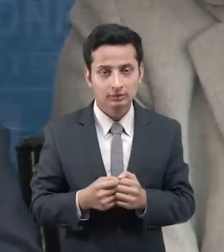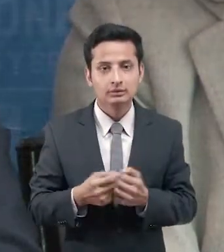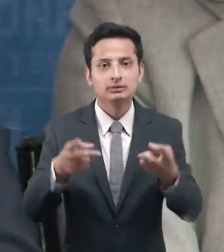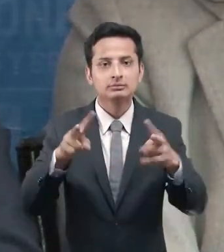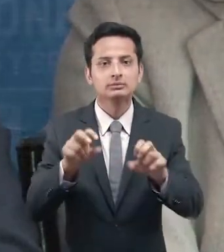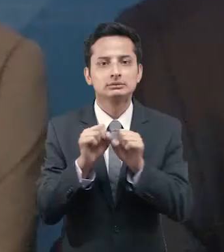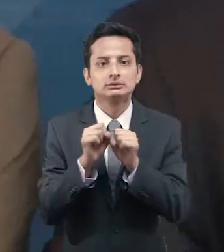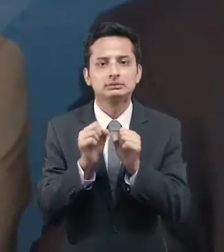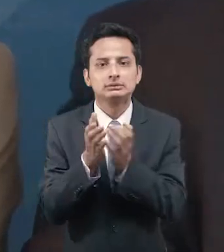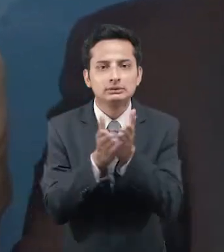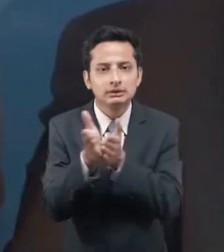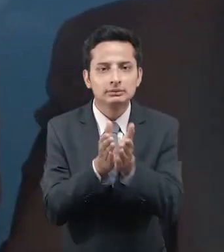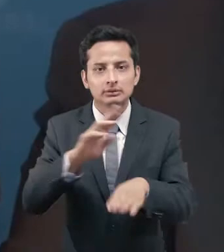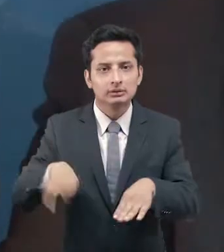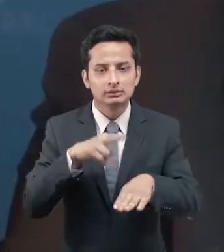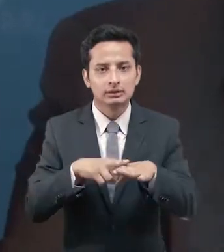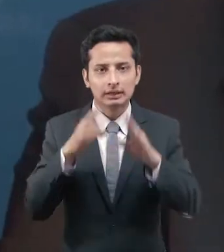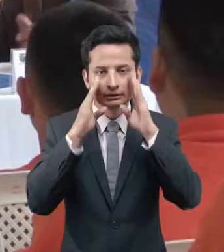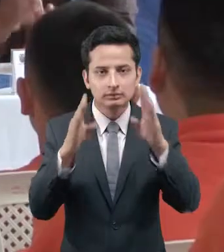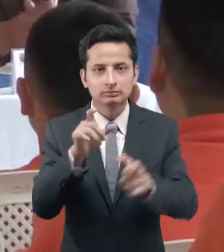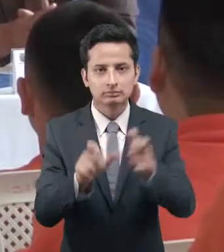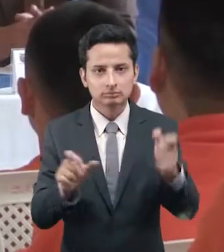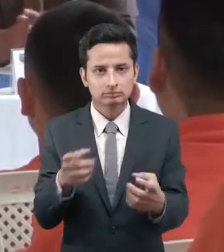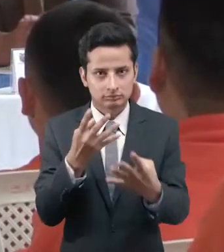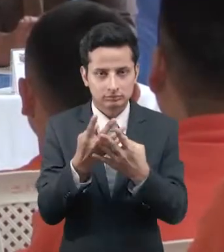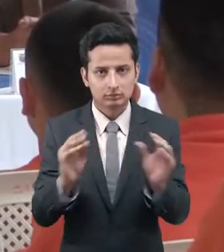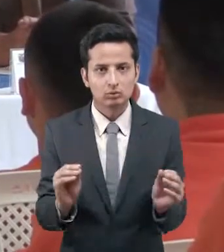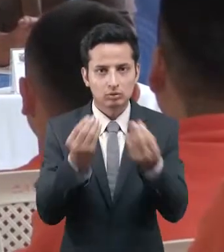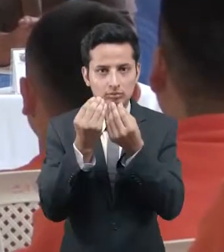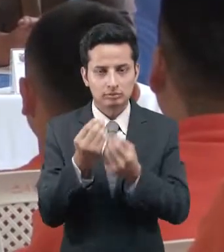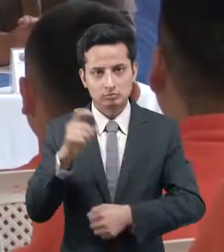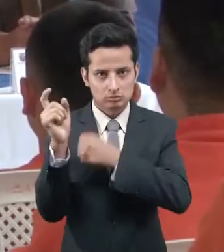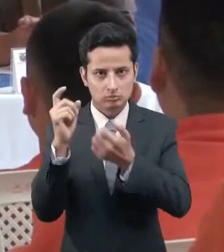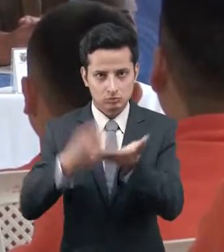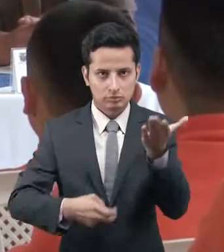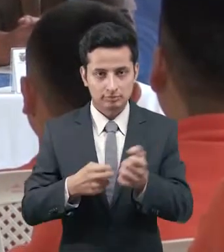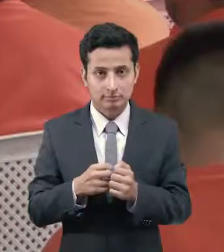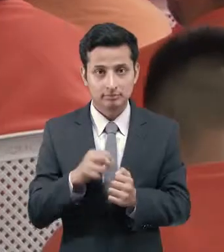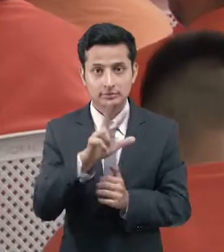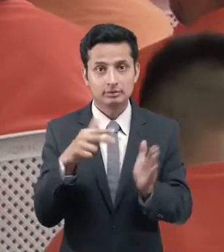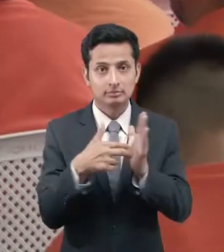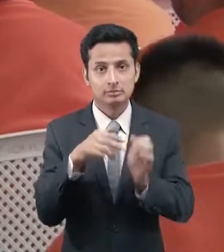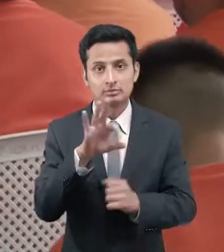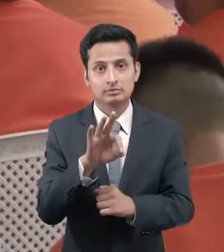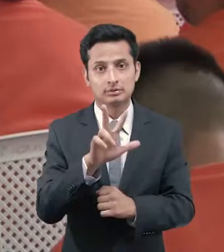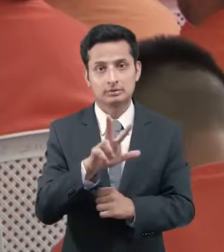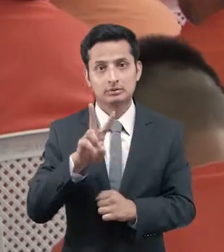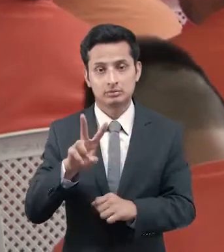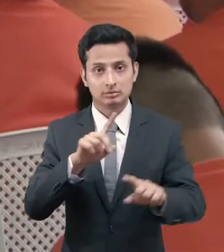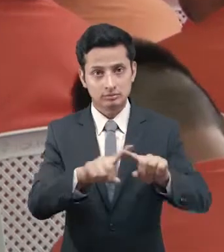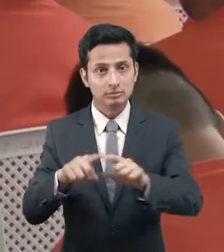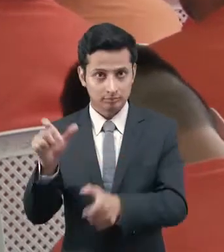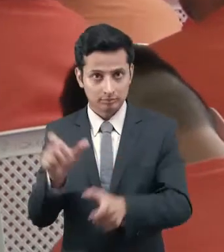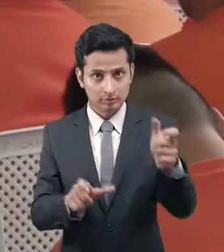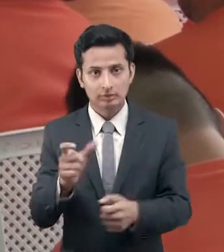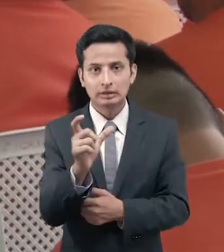y Cedulación y el Servicio Nacional de Atención Integral a Personas Privadas de la Libertad y Adolescentes Infractores. 3.932